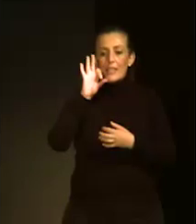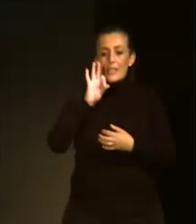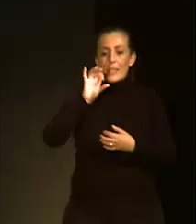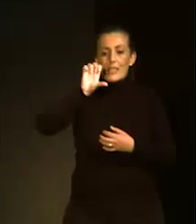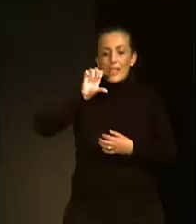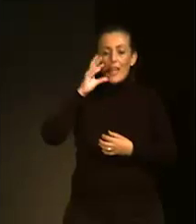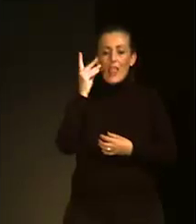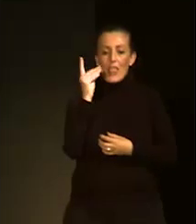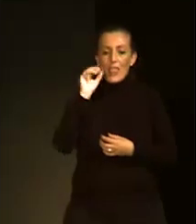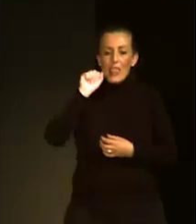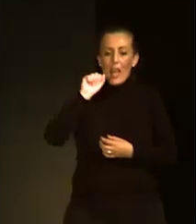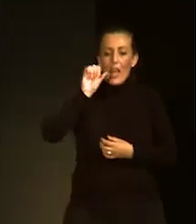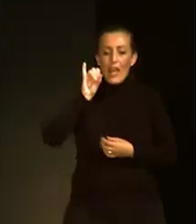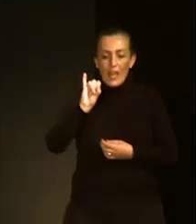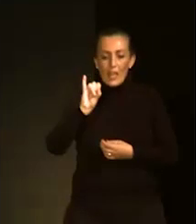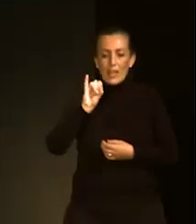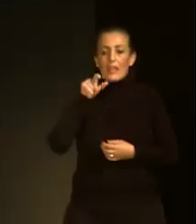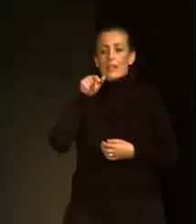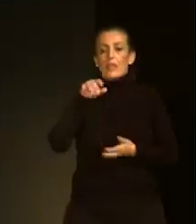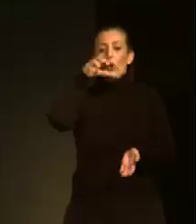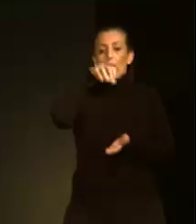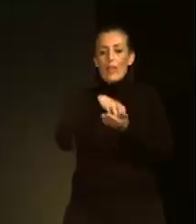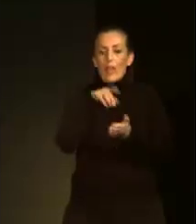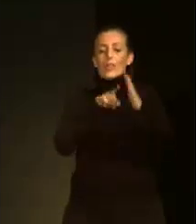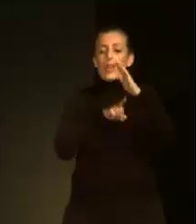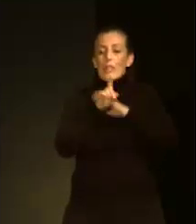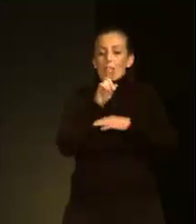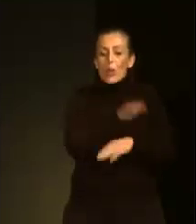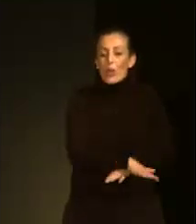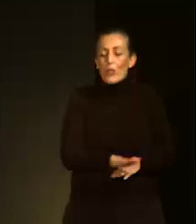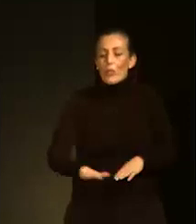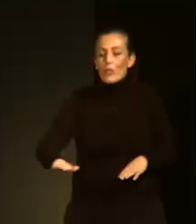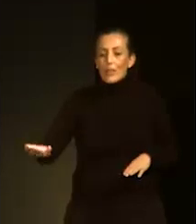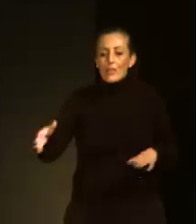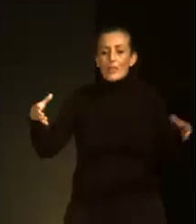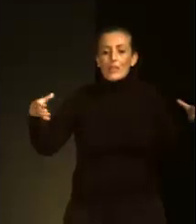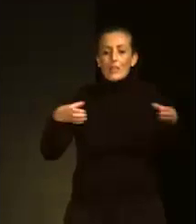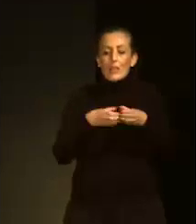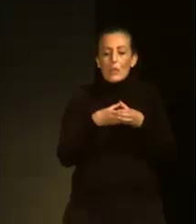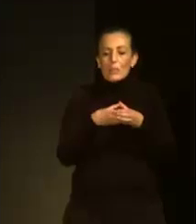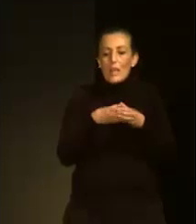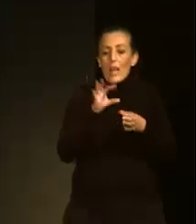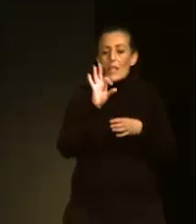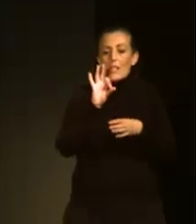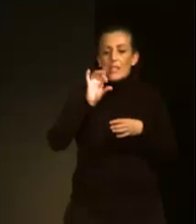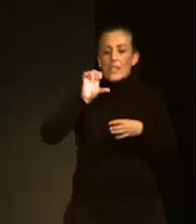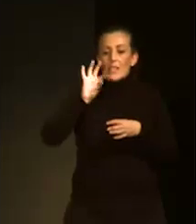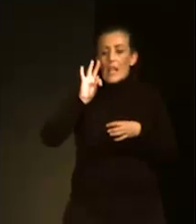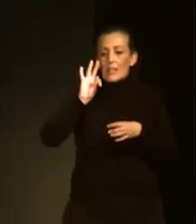ahí que es un centro de desarrollo infantil de la comunidad de sets